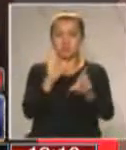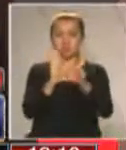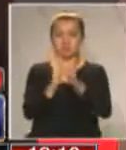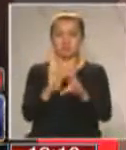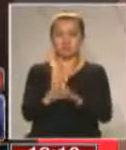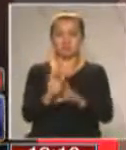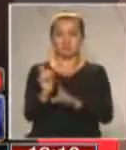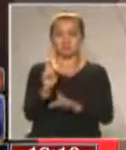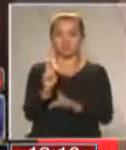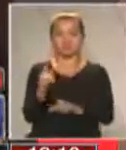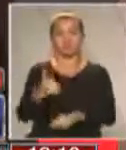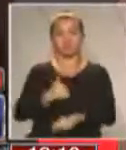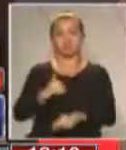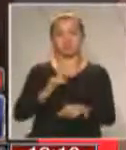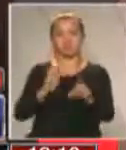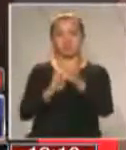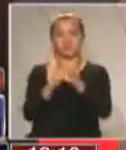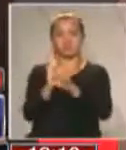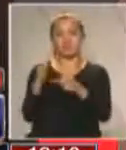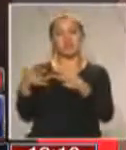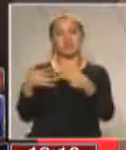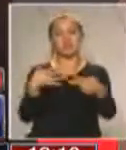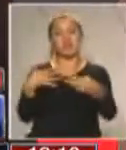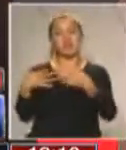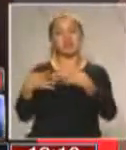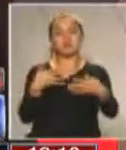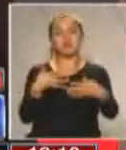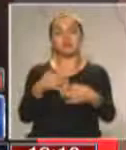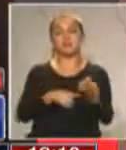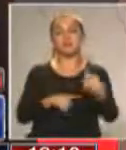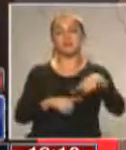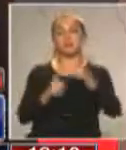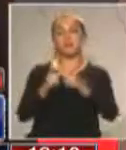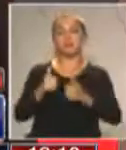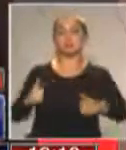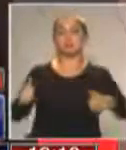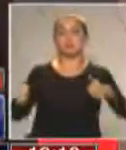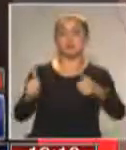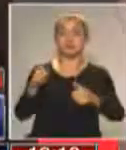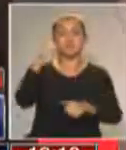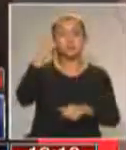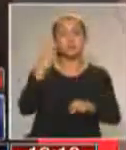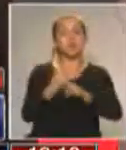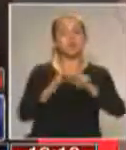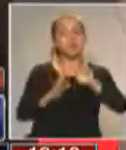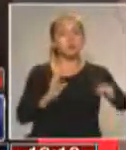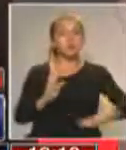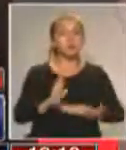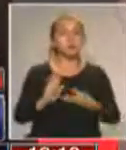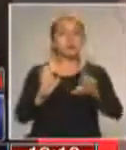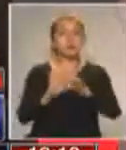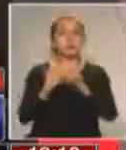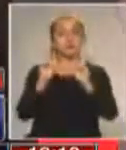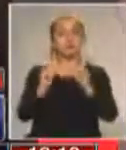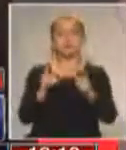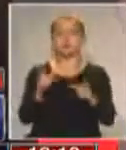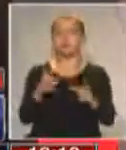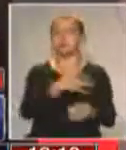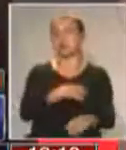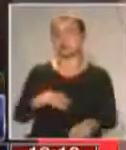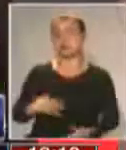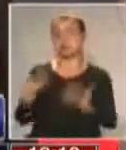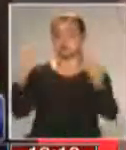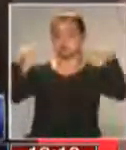se rige por las normas de probidad y transparencia de todo el resto de las autoridades y funcionarios. Entonces, creemos que hay un vacío legal, que el gobierno debiera hacerse cargo